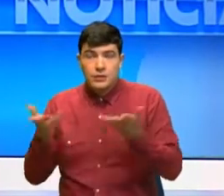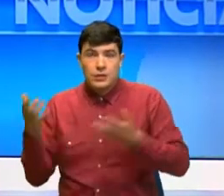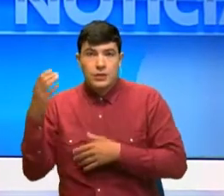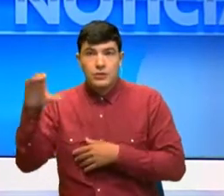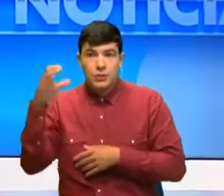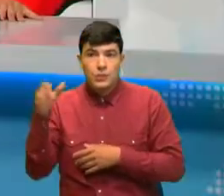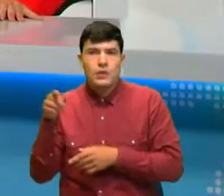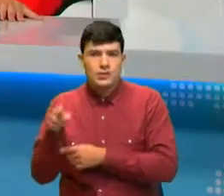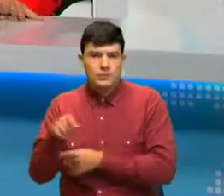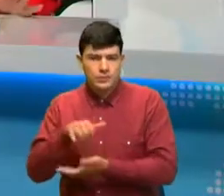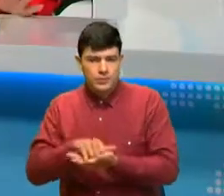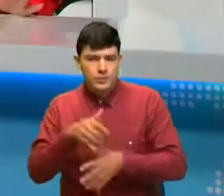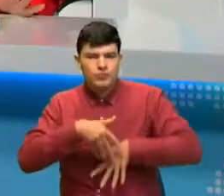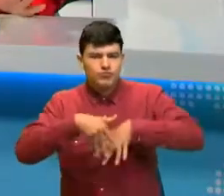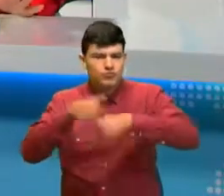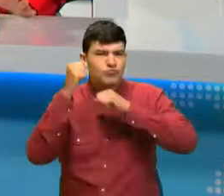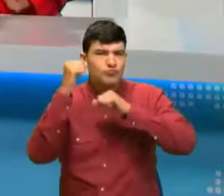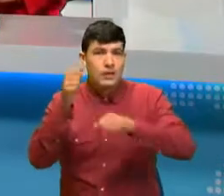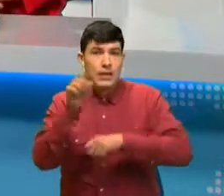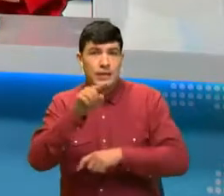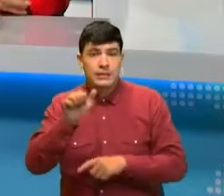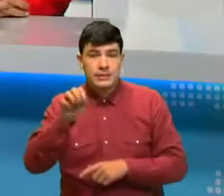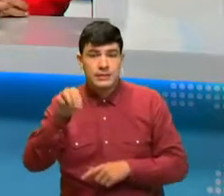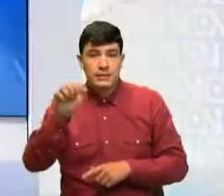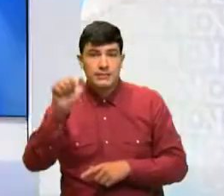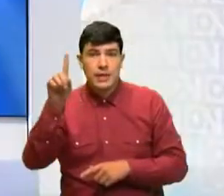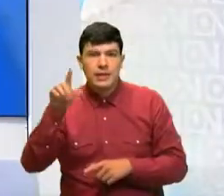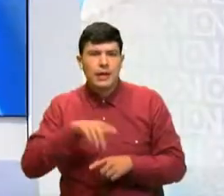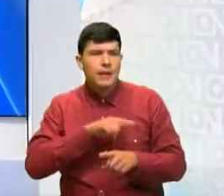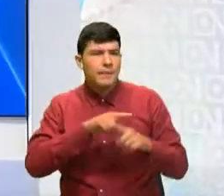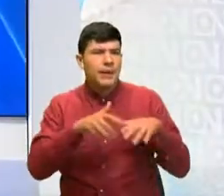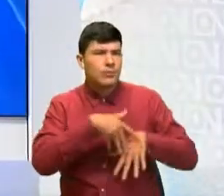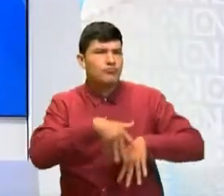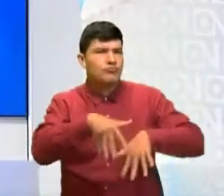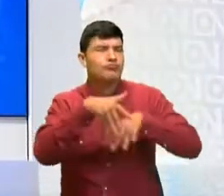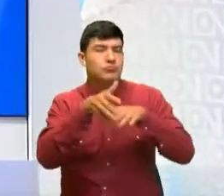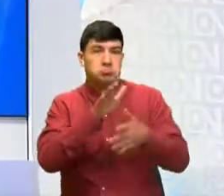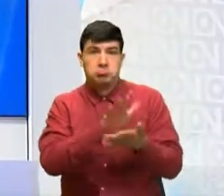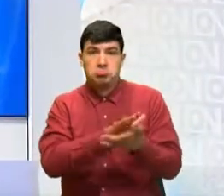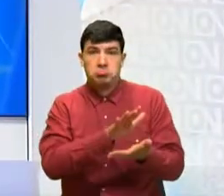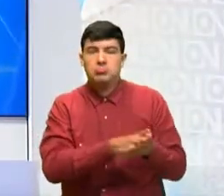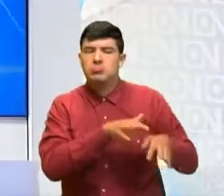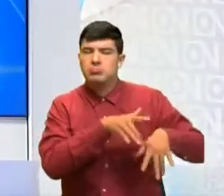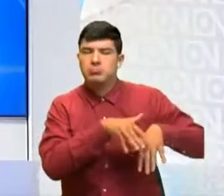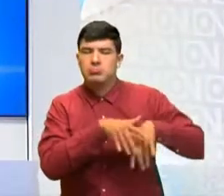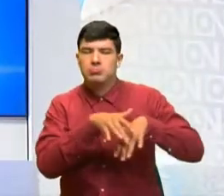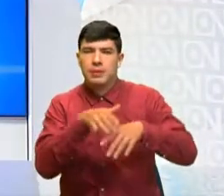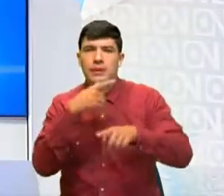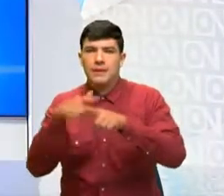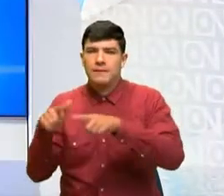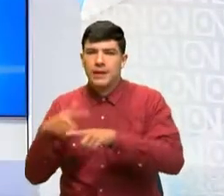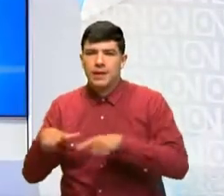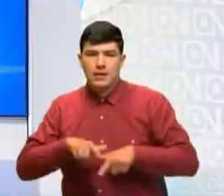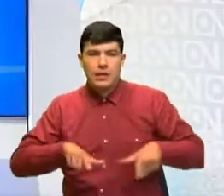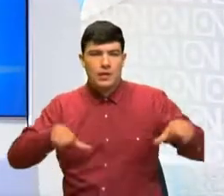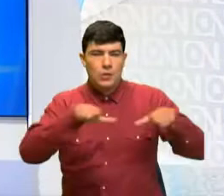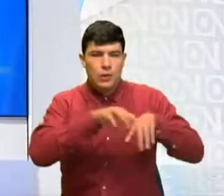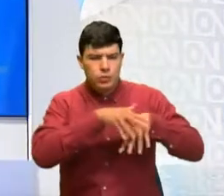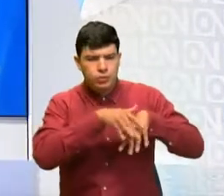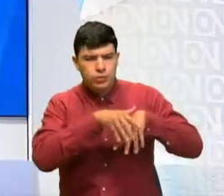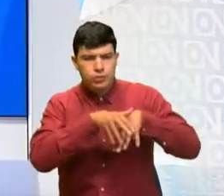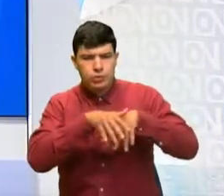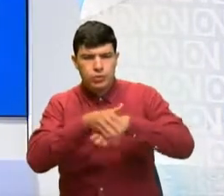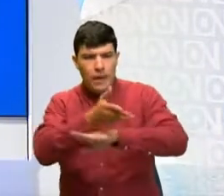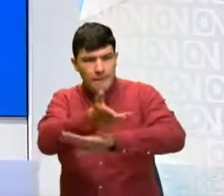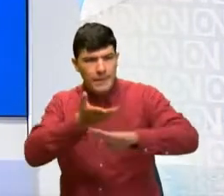al no más es más pues de forma pacífica recorrieron varios puntos de la capital nortesantandereana la movilización avanzó poco a